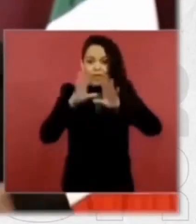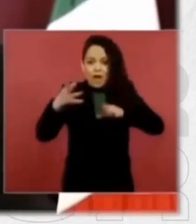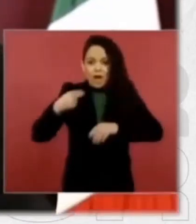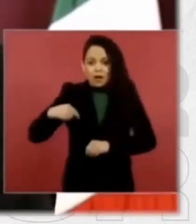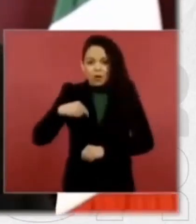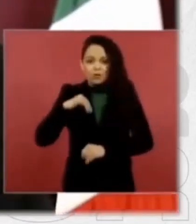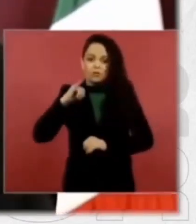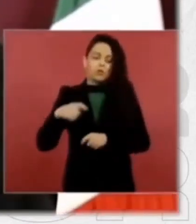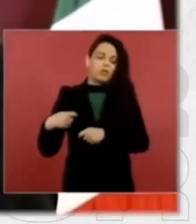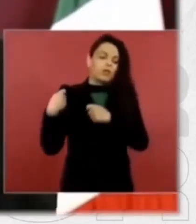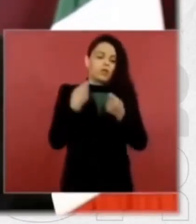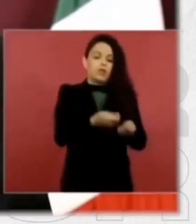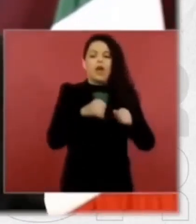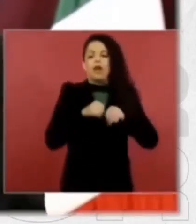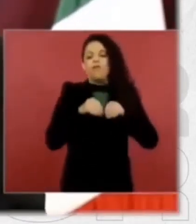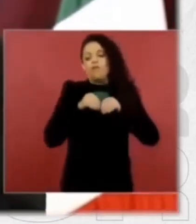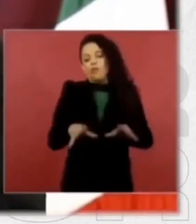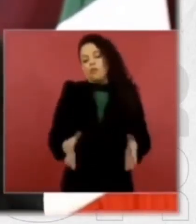sepa todo.